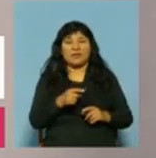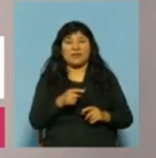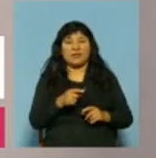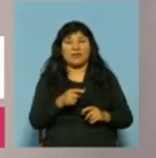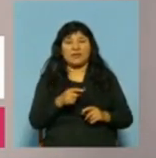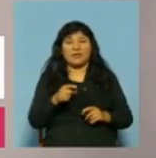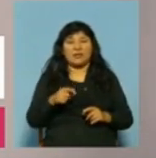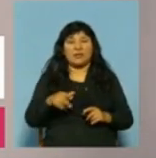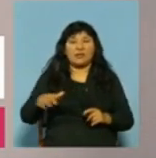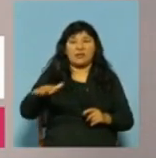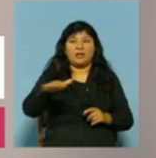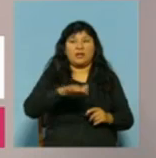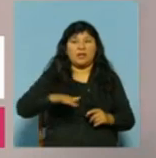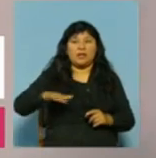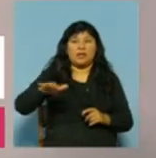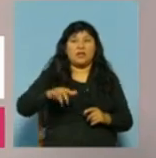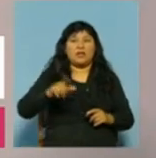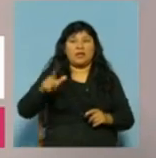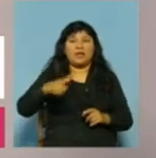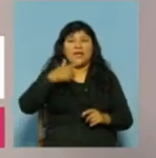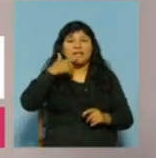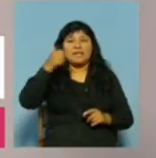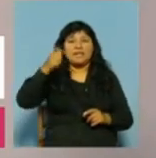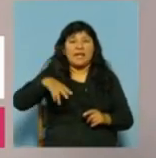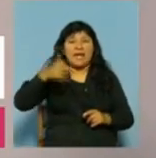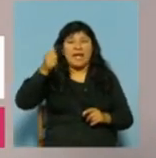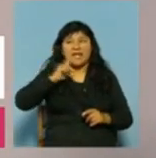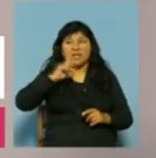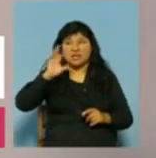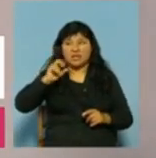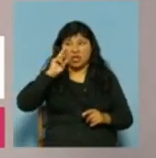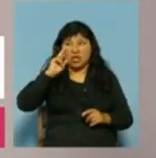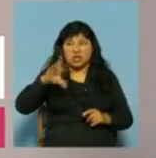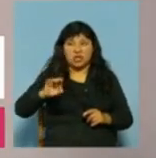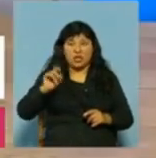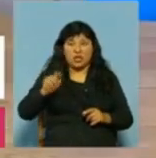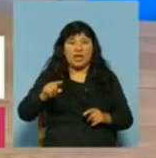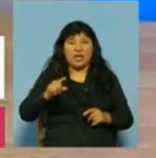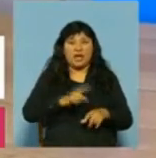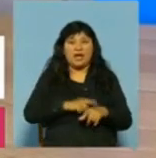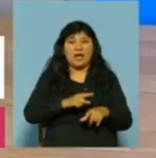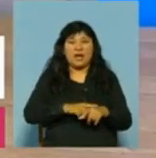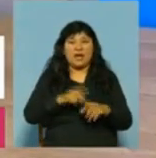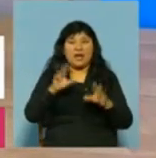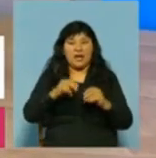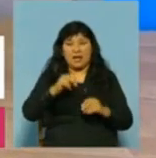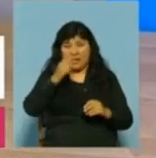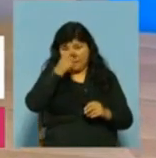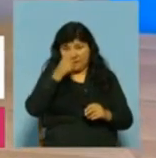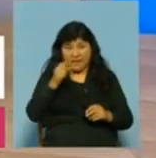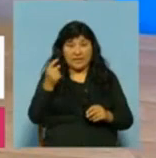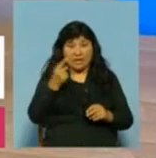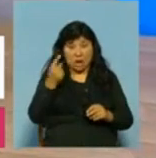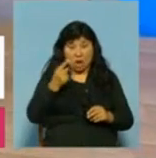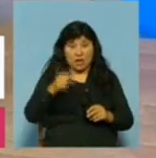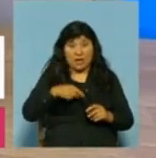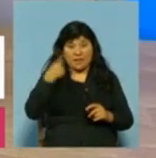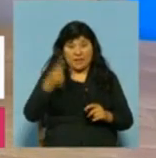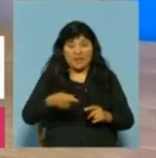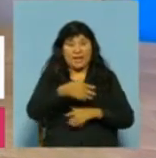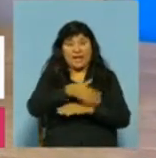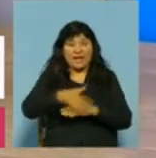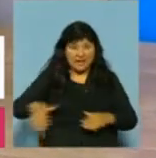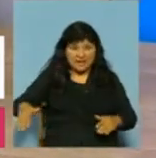el hogar san antonio no logar san jose en lugar de la de la conferencia de las 20 horas les pido ser feliz hogar san antonio en casi salta